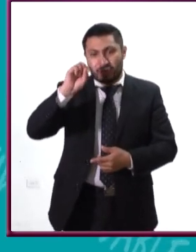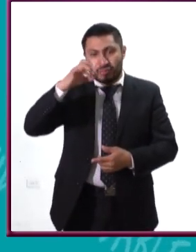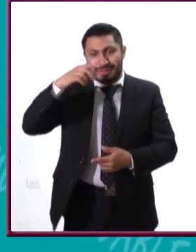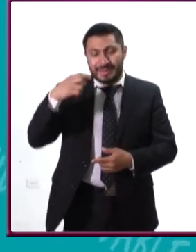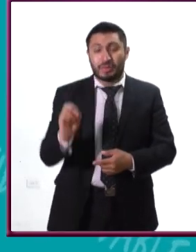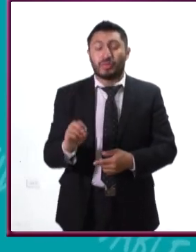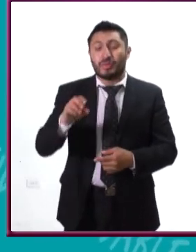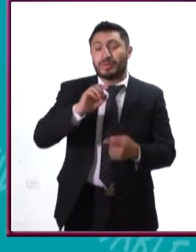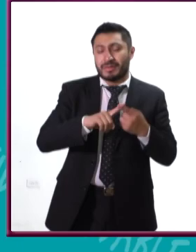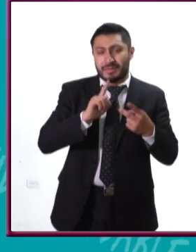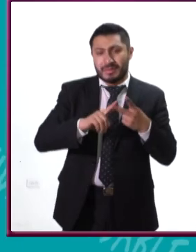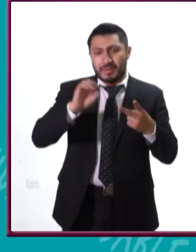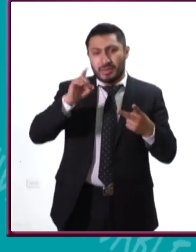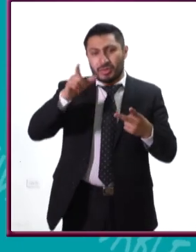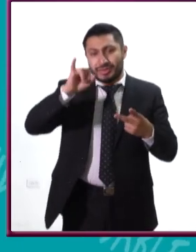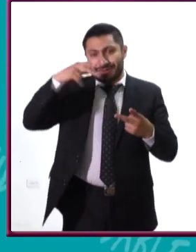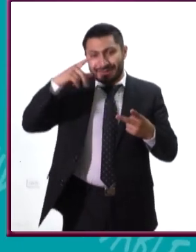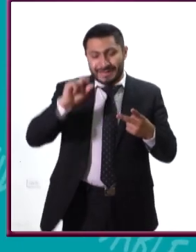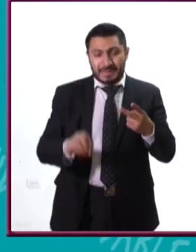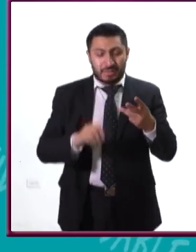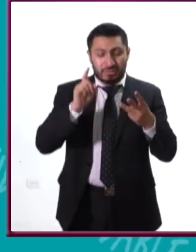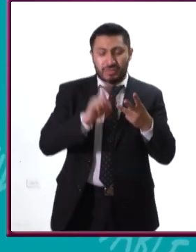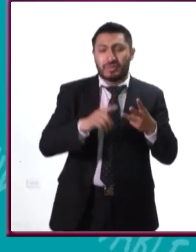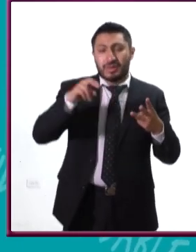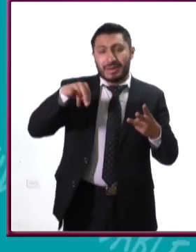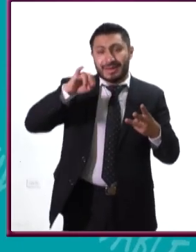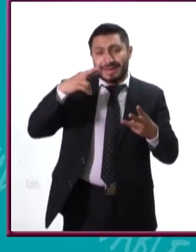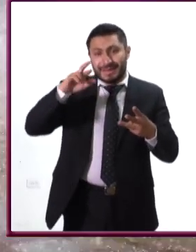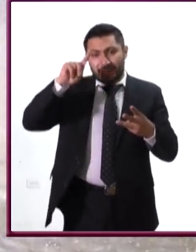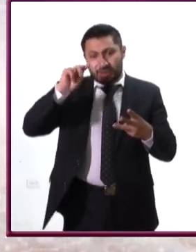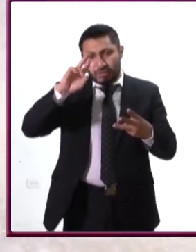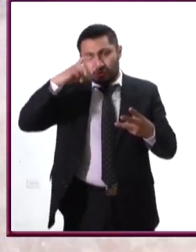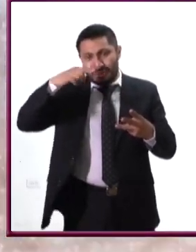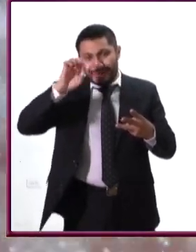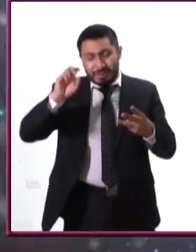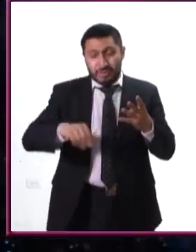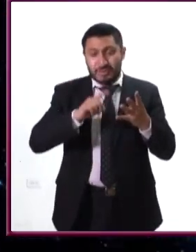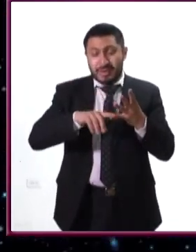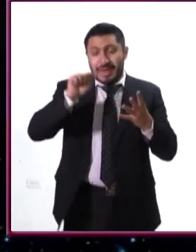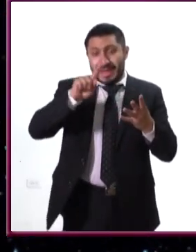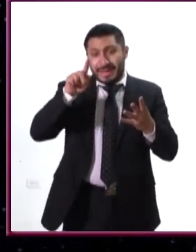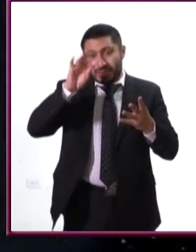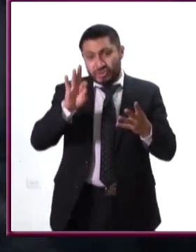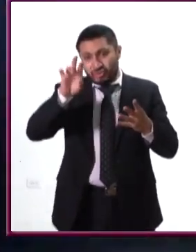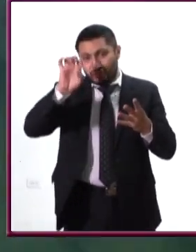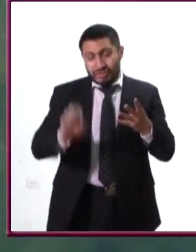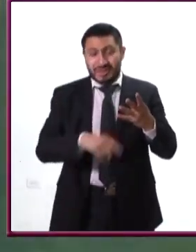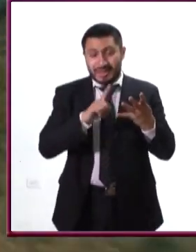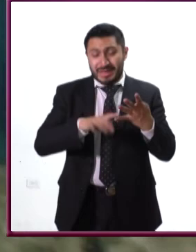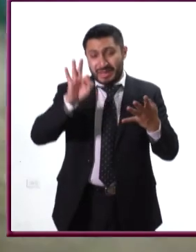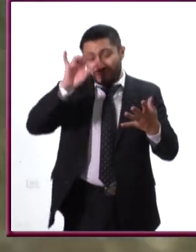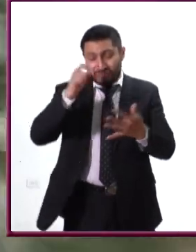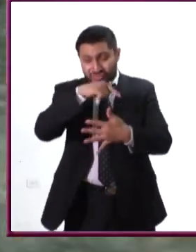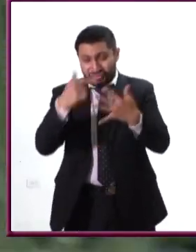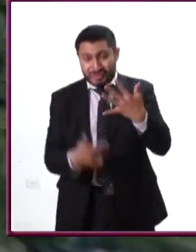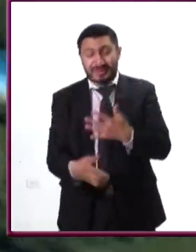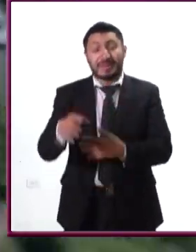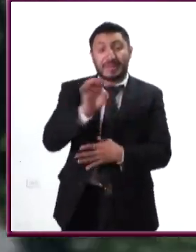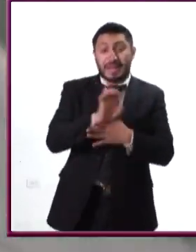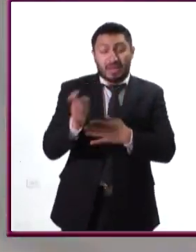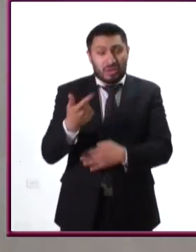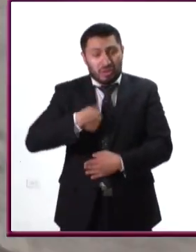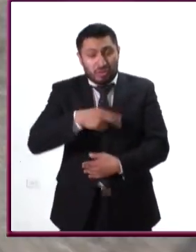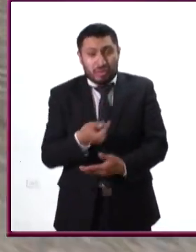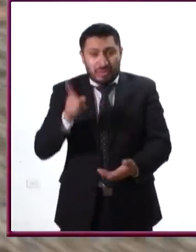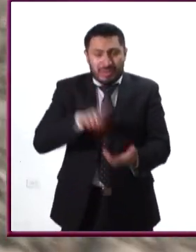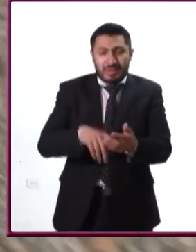hidrógeno, oxígeno, nitrógeno, carbono, azufre y fósforo. Entonces, estamos hechos